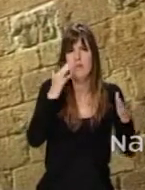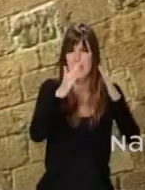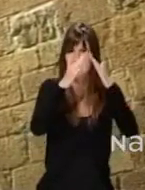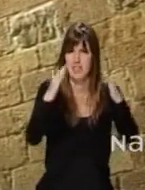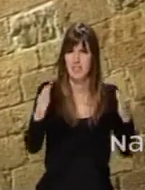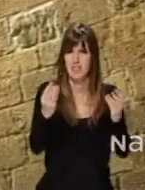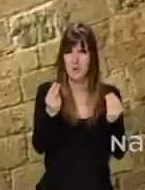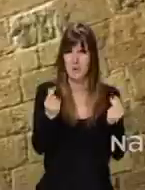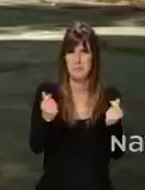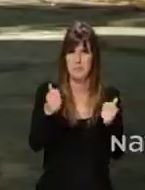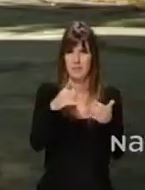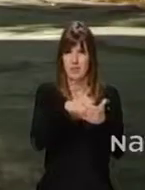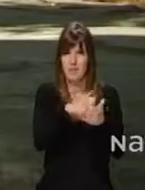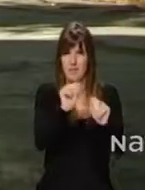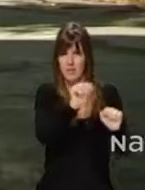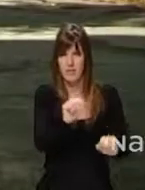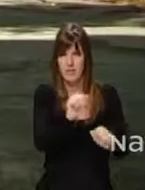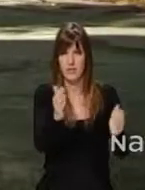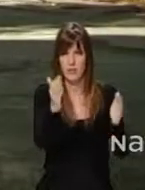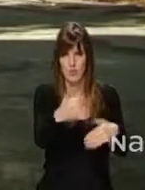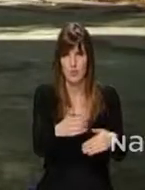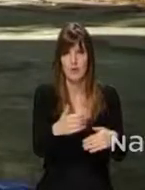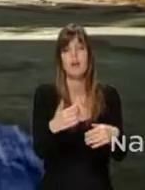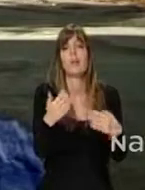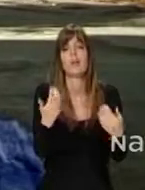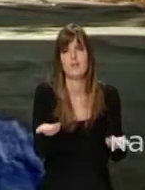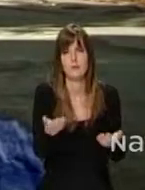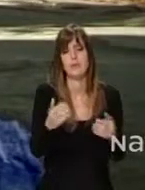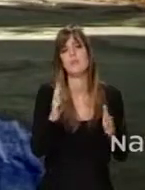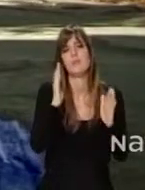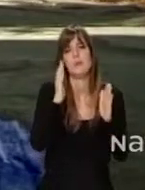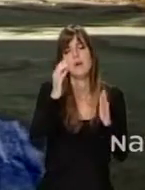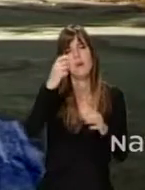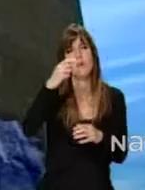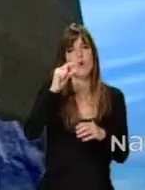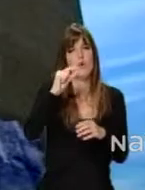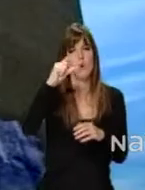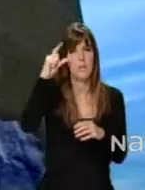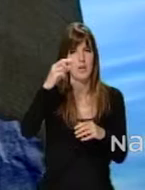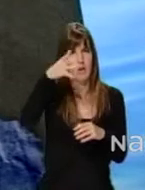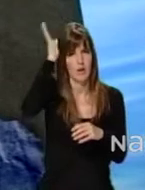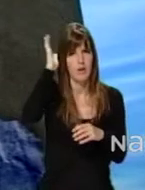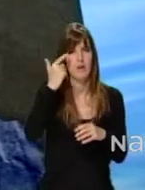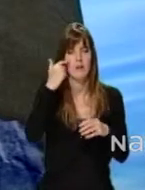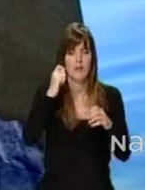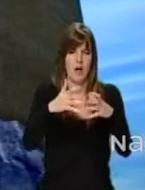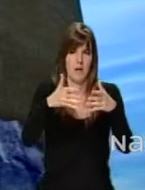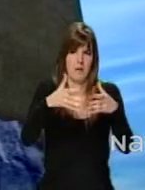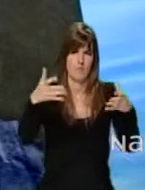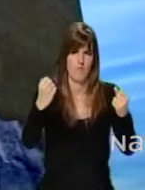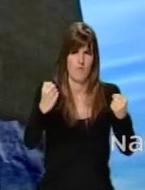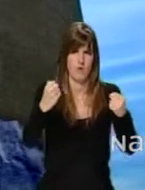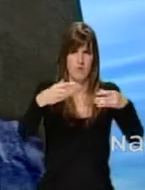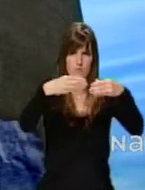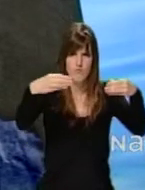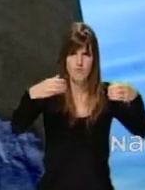como el punto más débil de toda la muralla. Entonces había una construcción románica que tuvieron que ampliarla. Pues dijeron, bueno, vamos a hacer una iglesia fuerte.